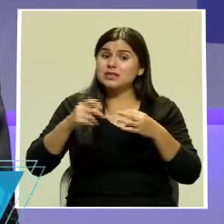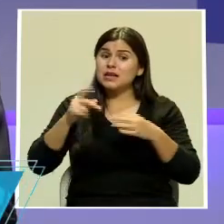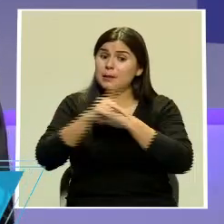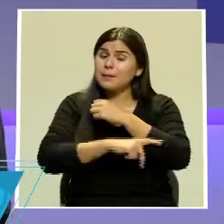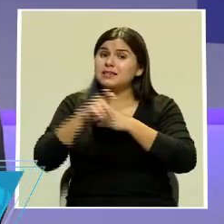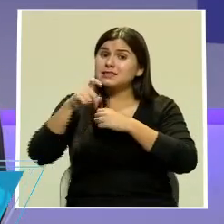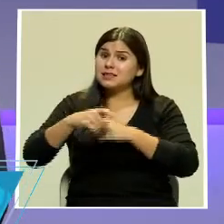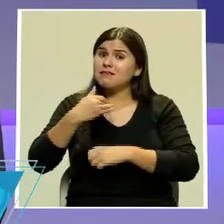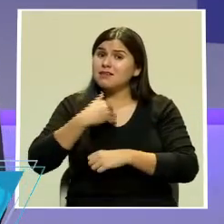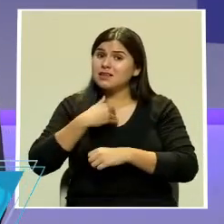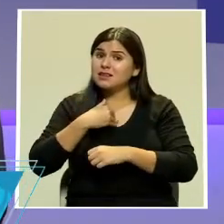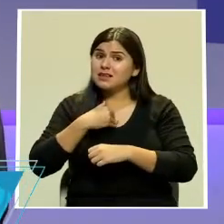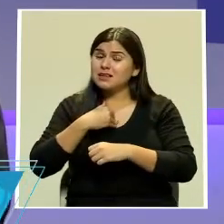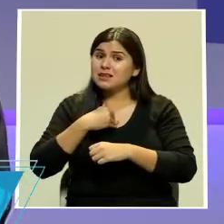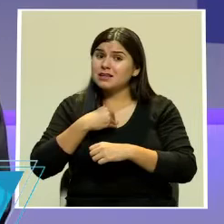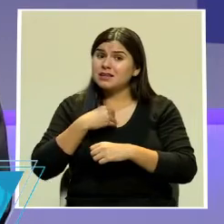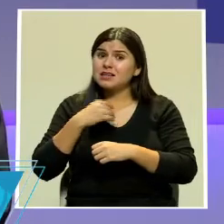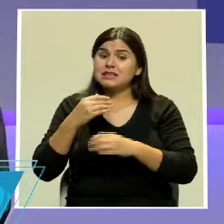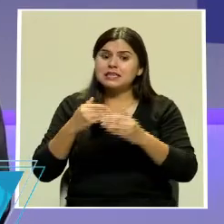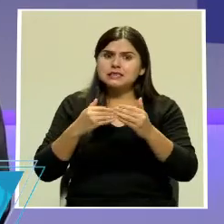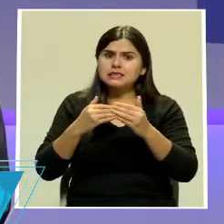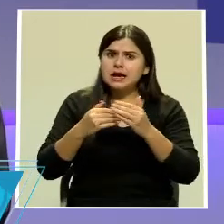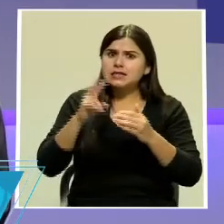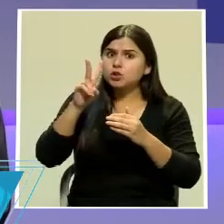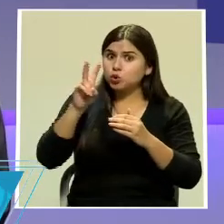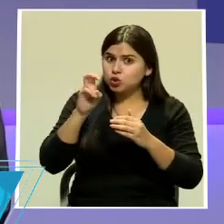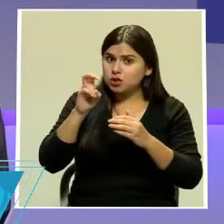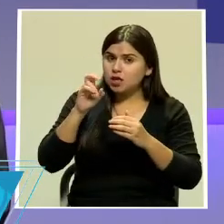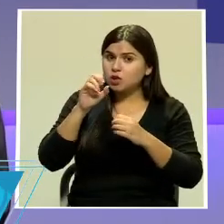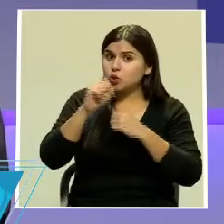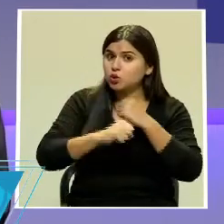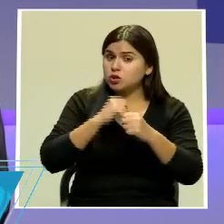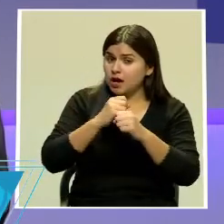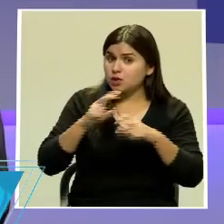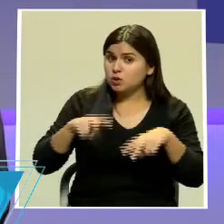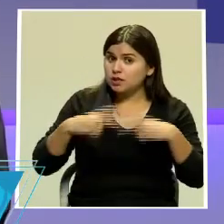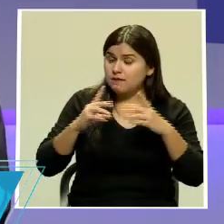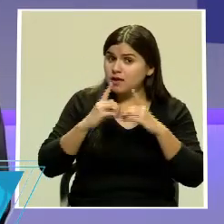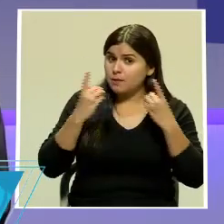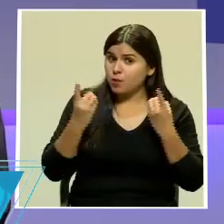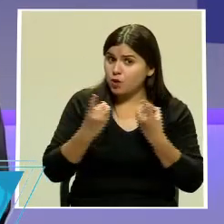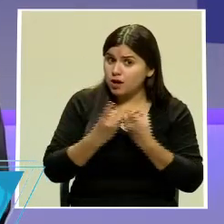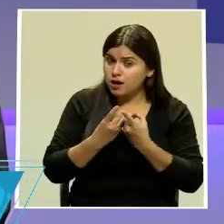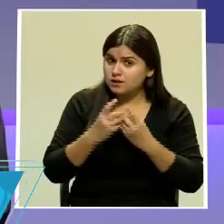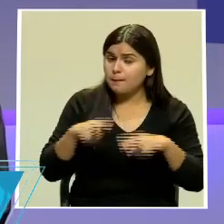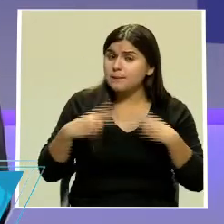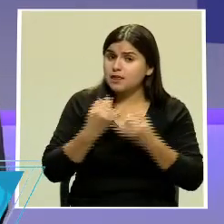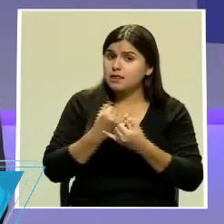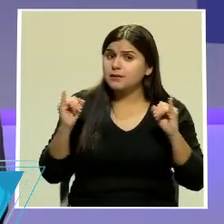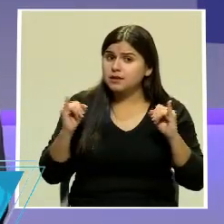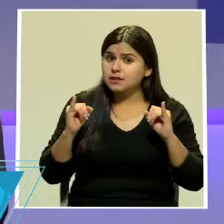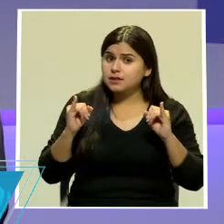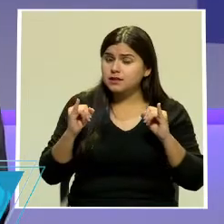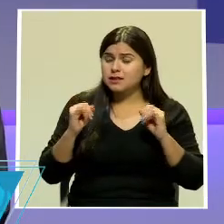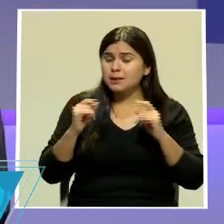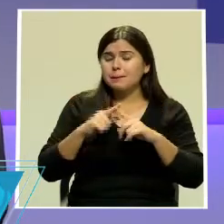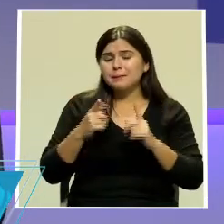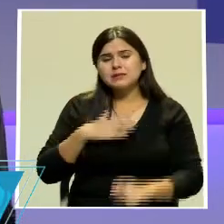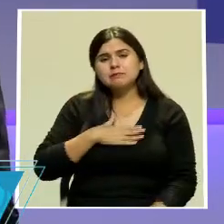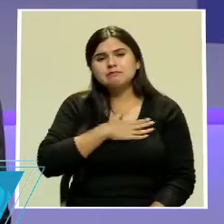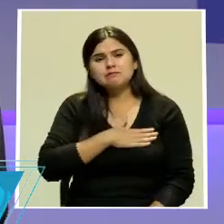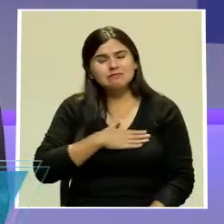estamos cerca de llegar a los 200 años de democracia, de vida independiente y pues es lastimoso que